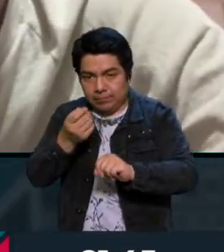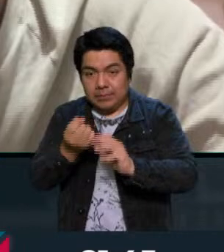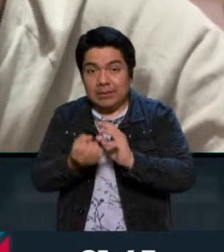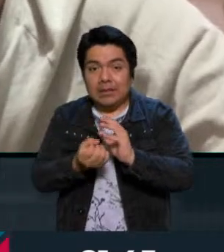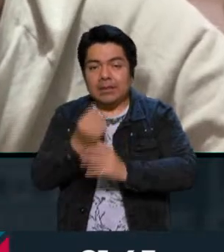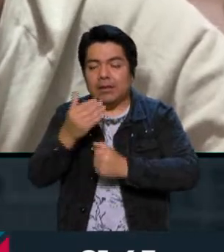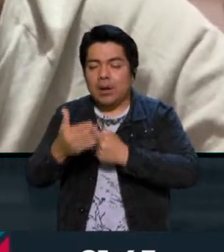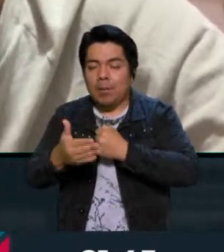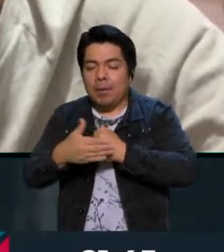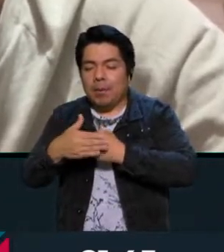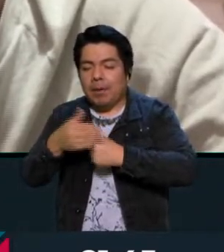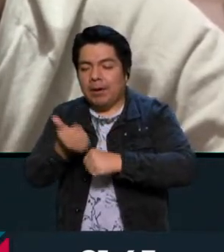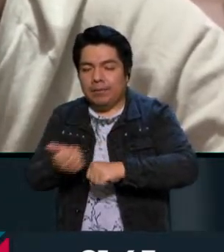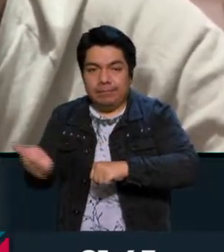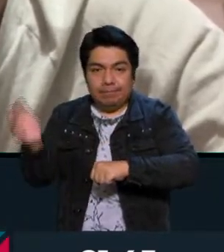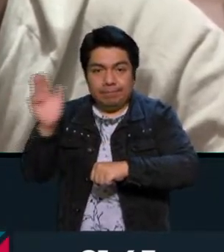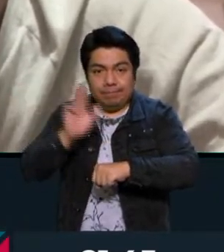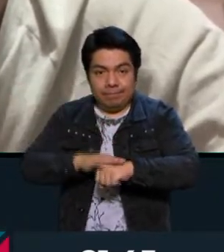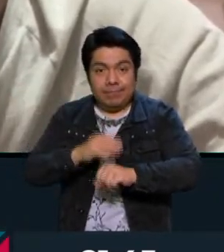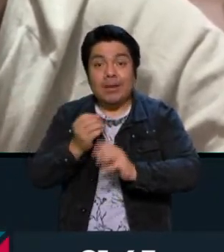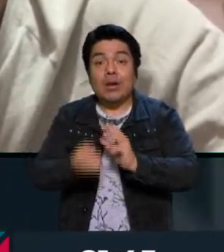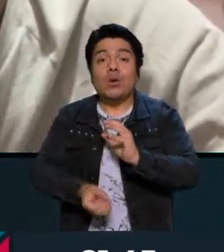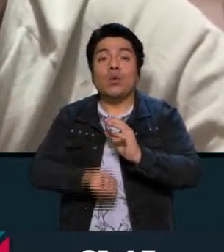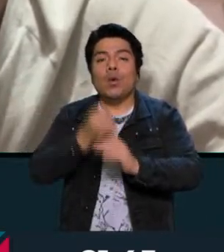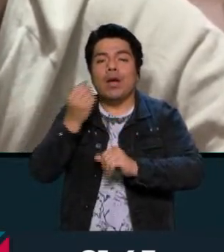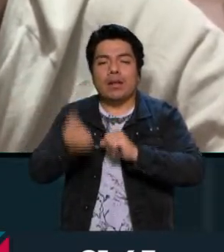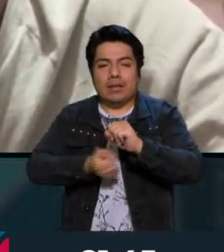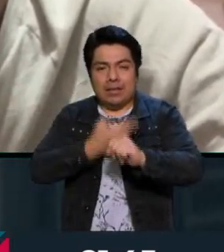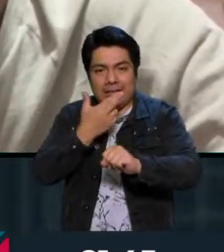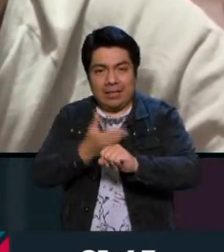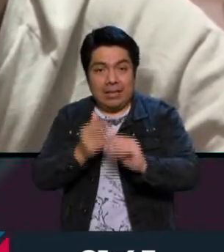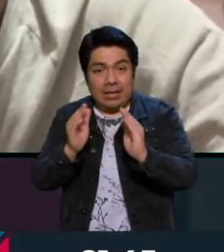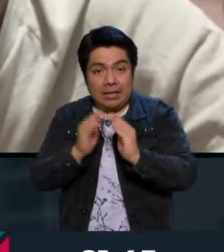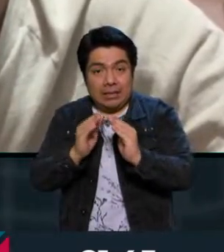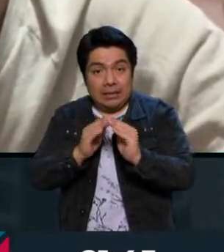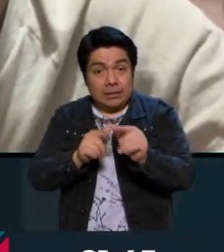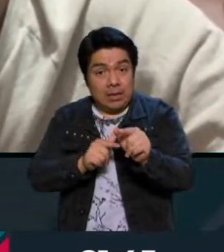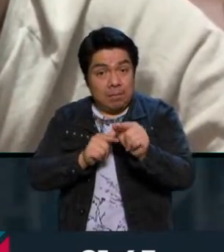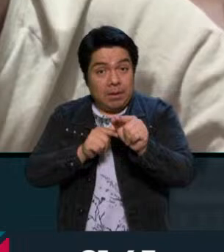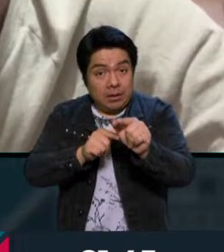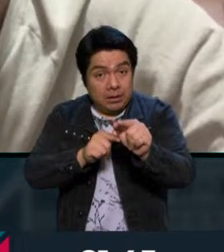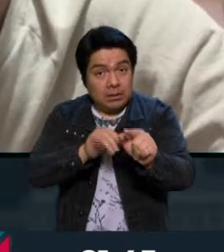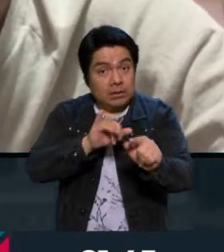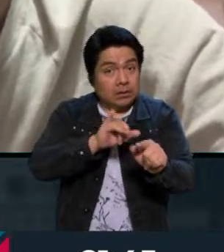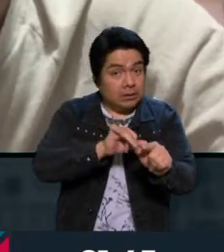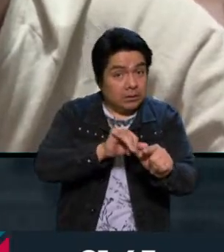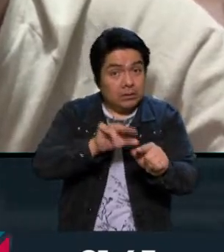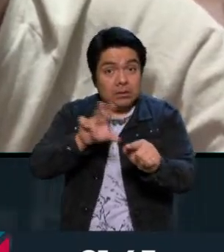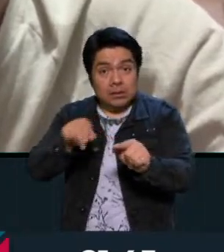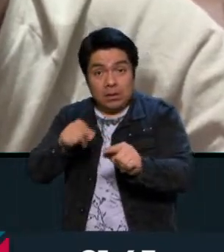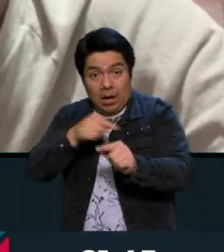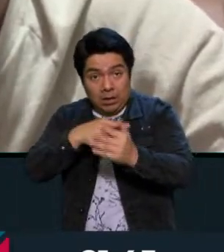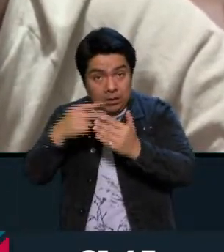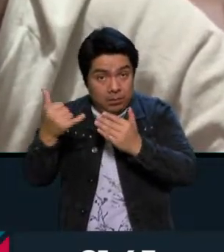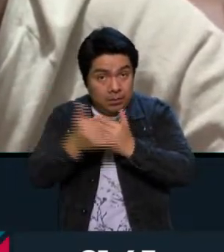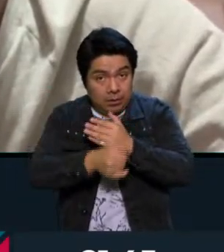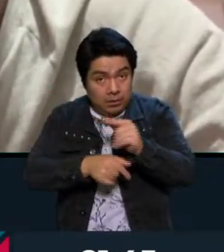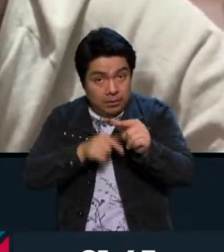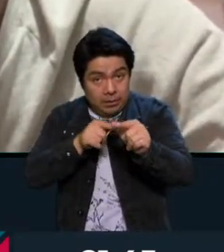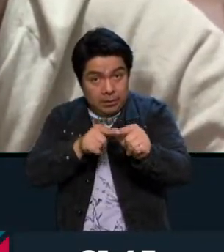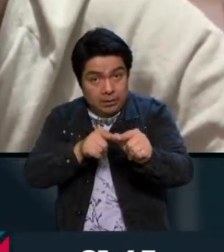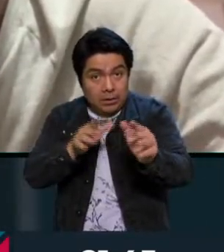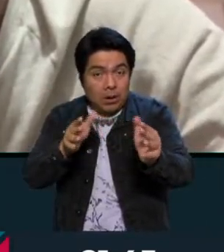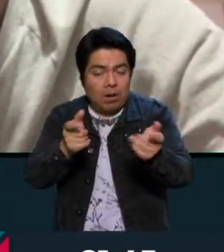siguiente administración secretario de la nueva Secretaría de Vivienda, si será la encargada de darle continuidad a este proyecto y también